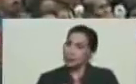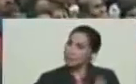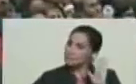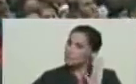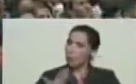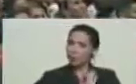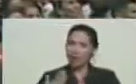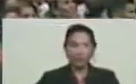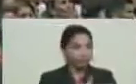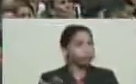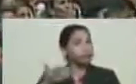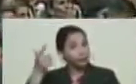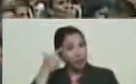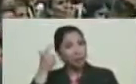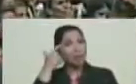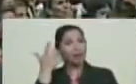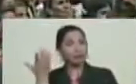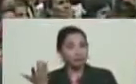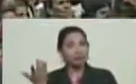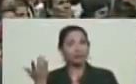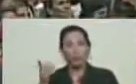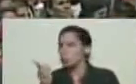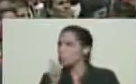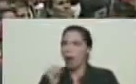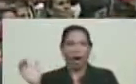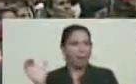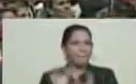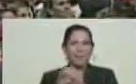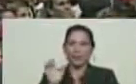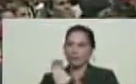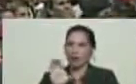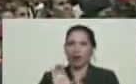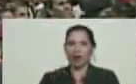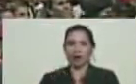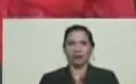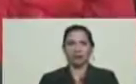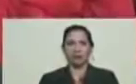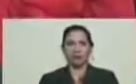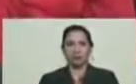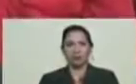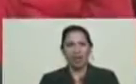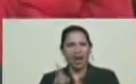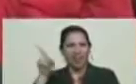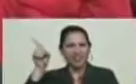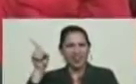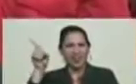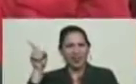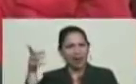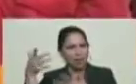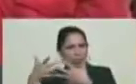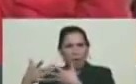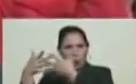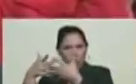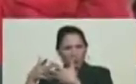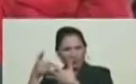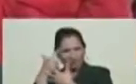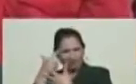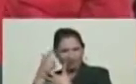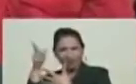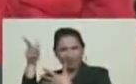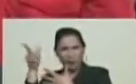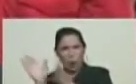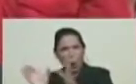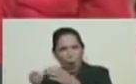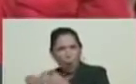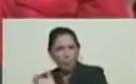que lo sepan los enemigos de la patria que están allá en la Florida, los enemigos de la patria